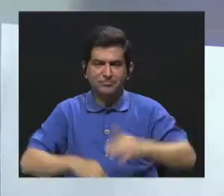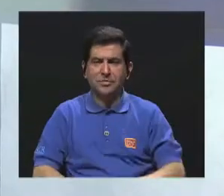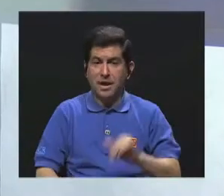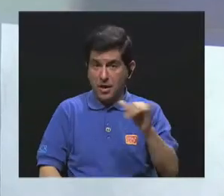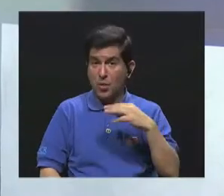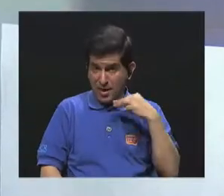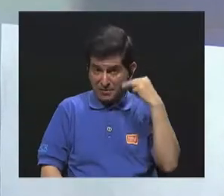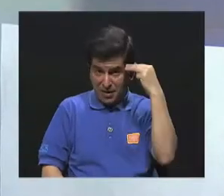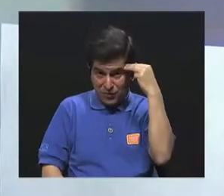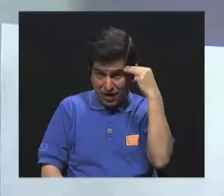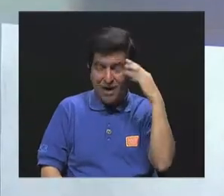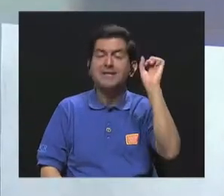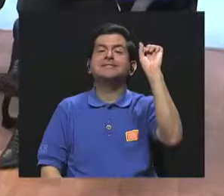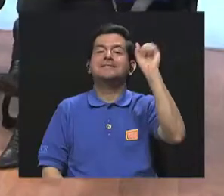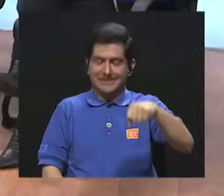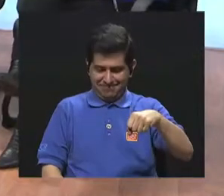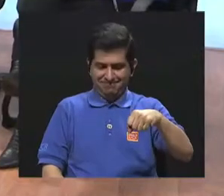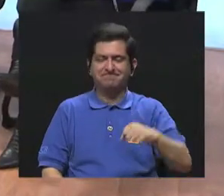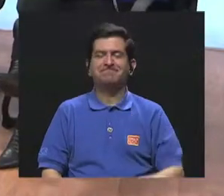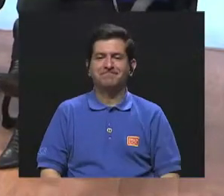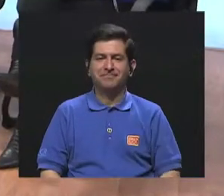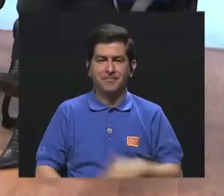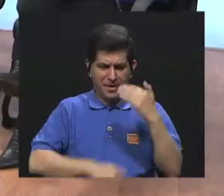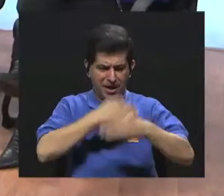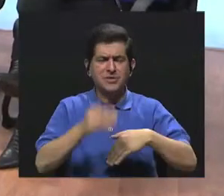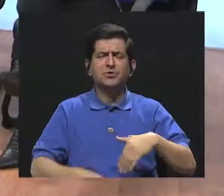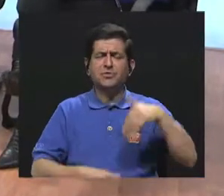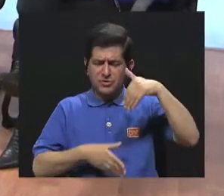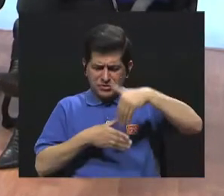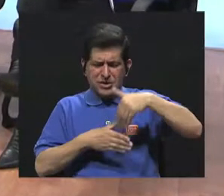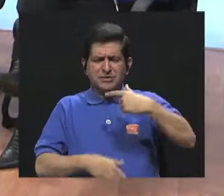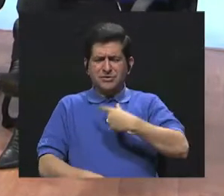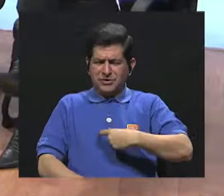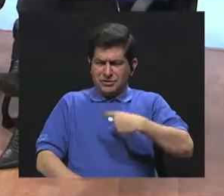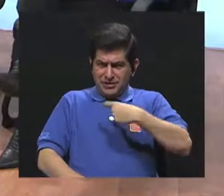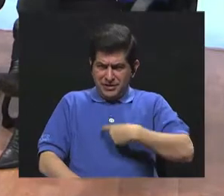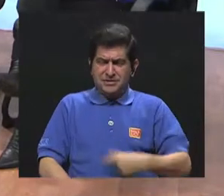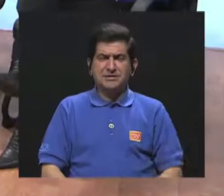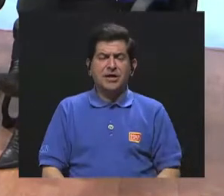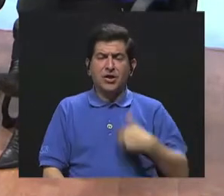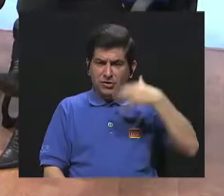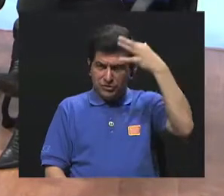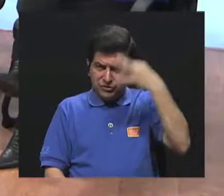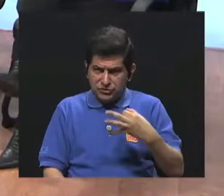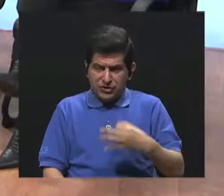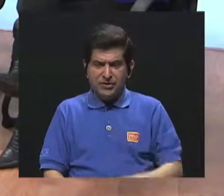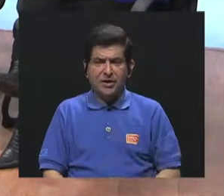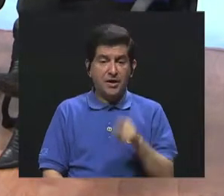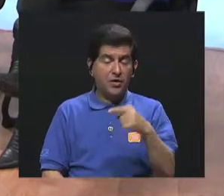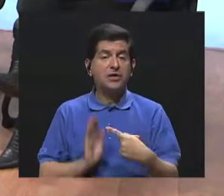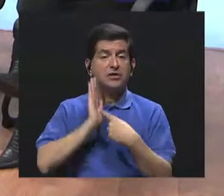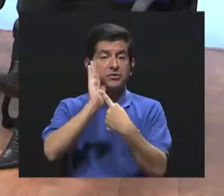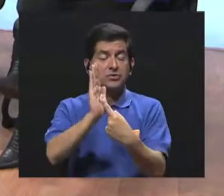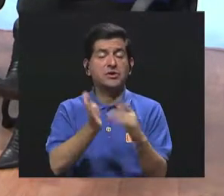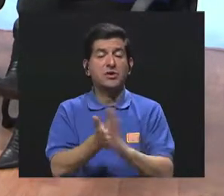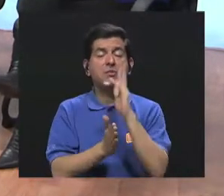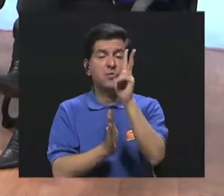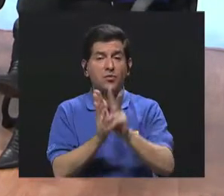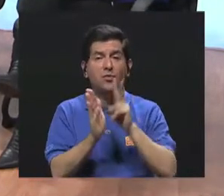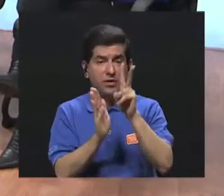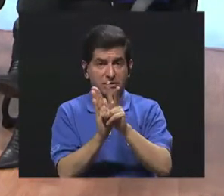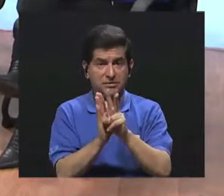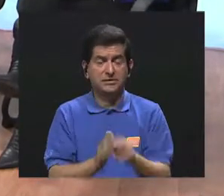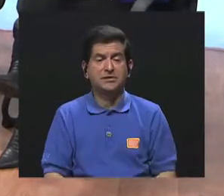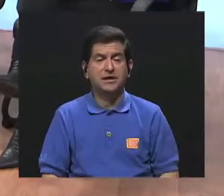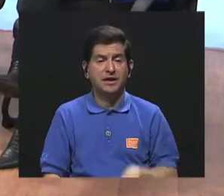De maduración, yo creo que sí, también. Sí. Y como un proceso muy intuitivo, sobre todo. A mí me parece que eso es algo que se rescata mucho de este documental y de